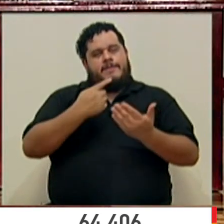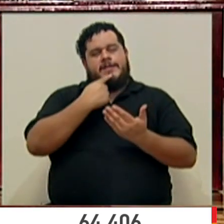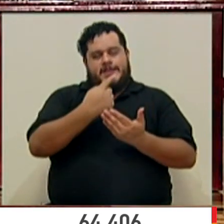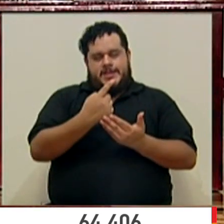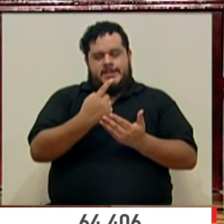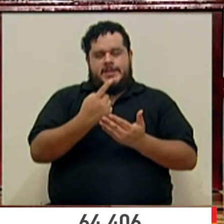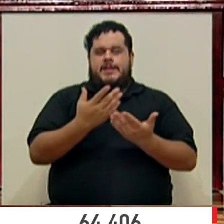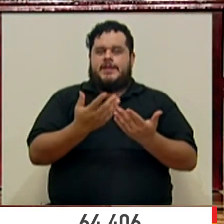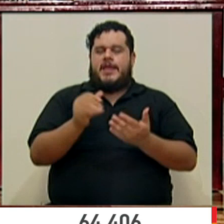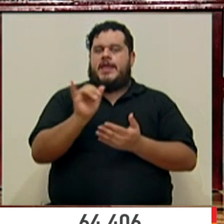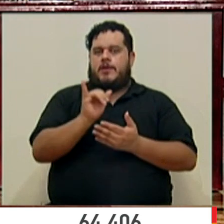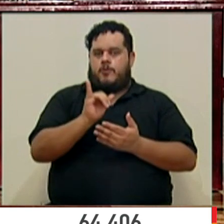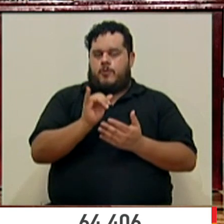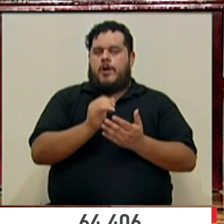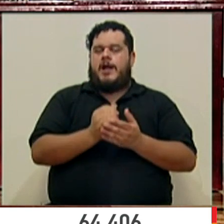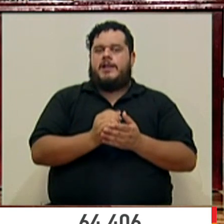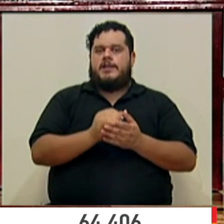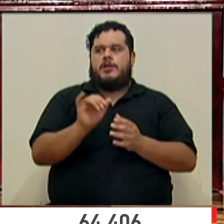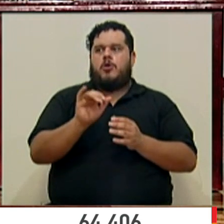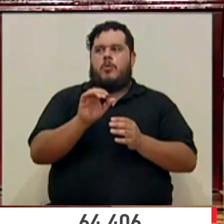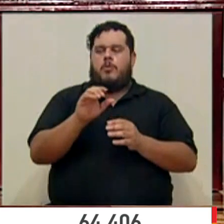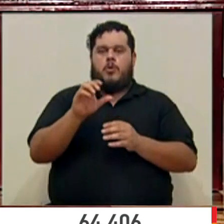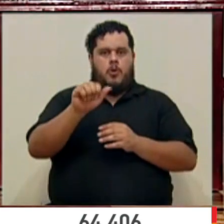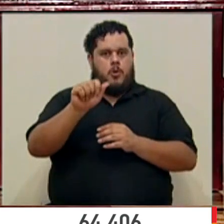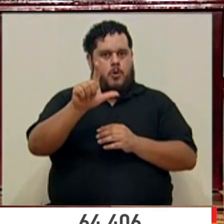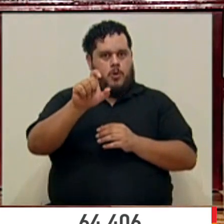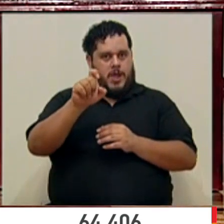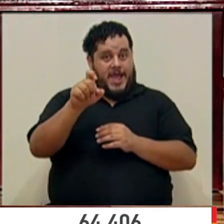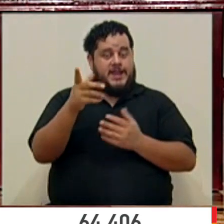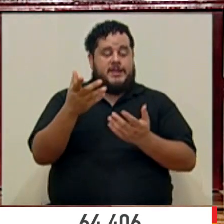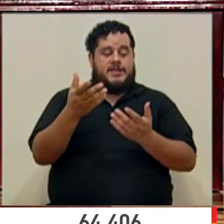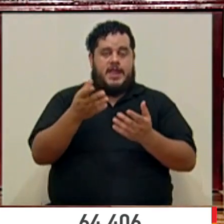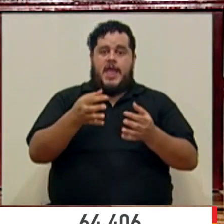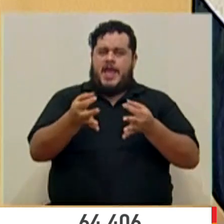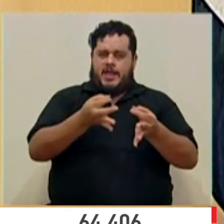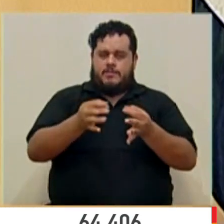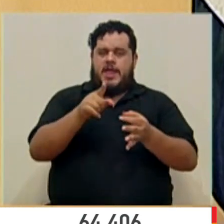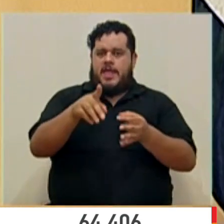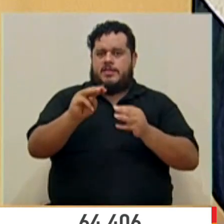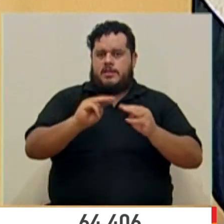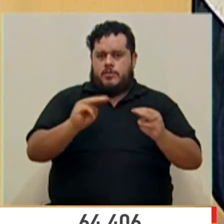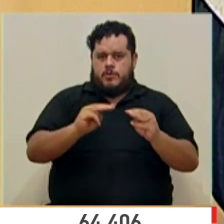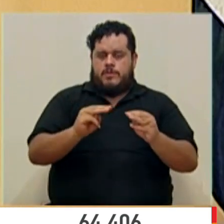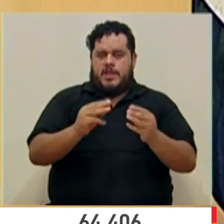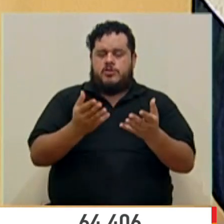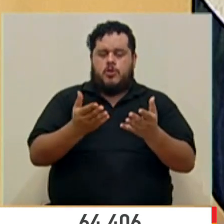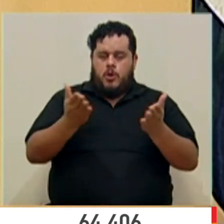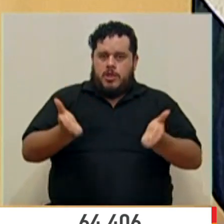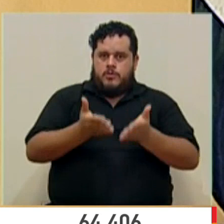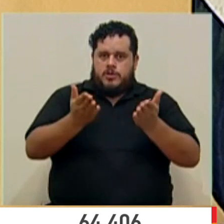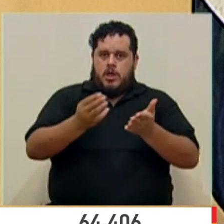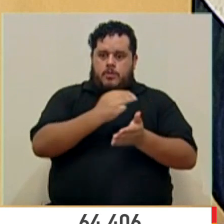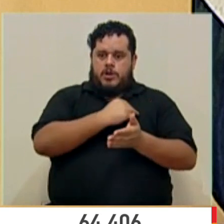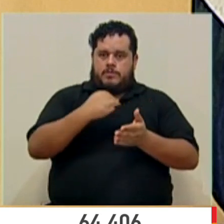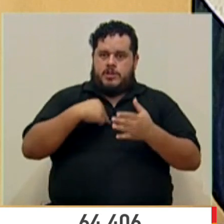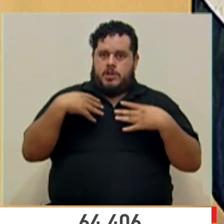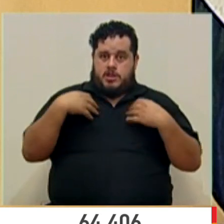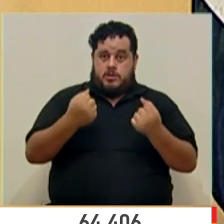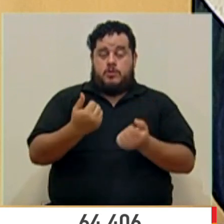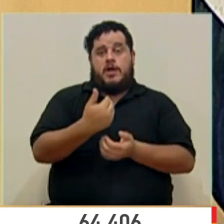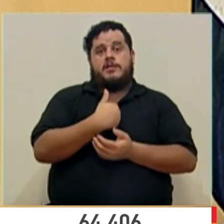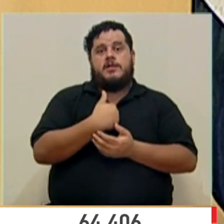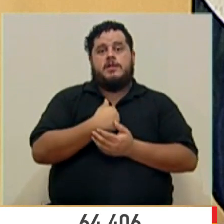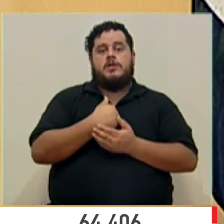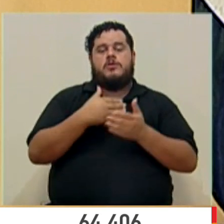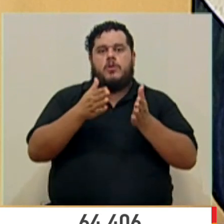efectivamente, tal y como don Alex lo ha explicado, este lineamiento liderado por el Ministerio de Salud ha